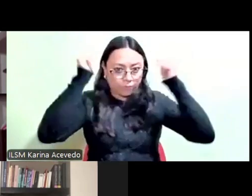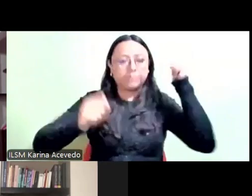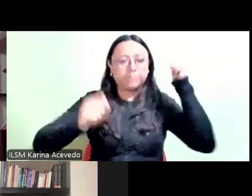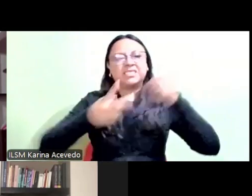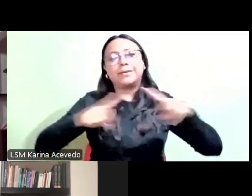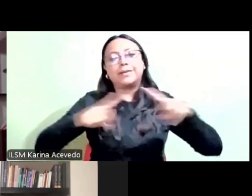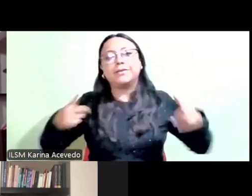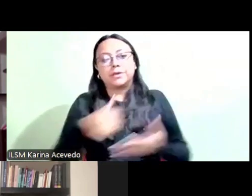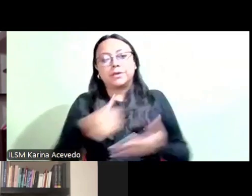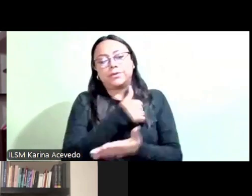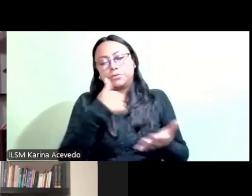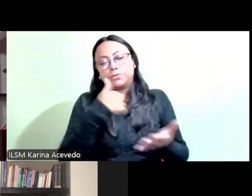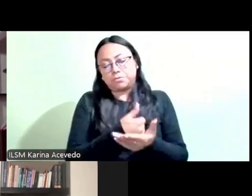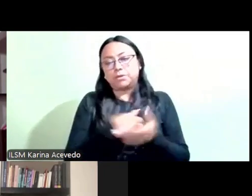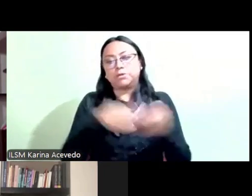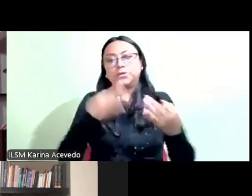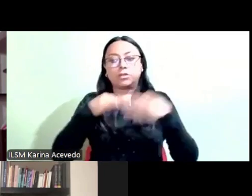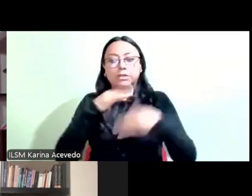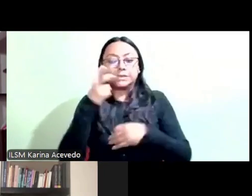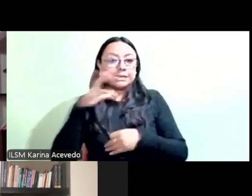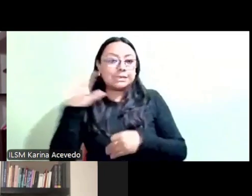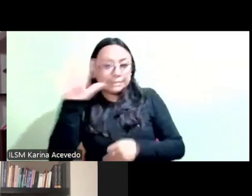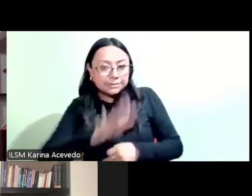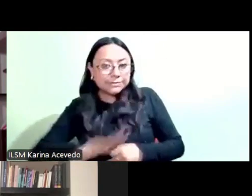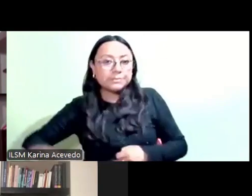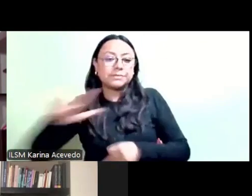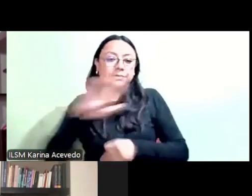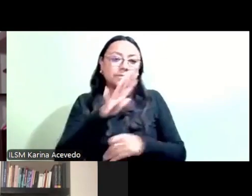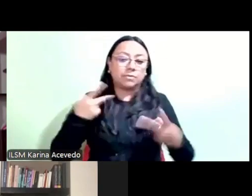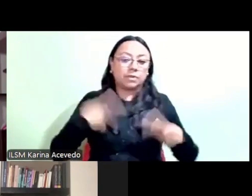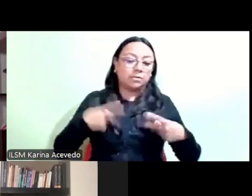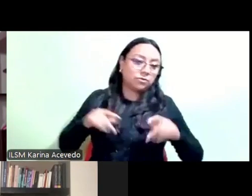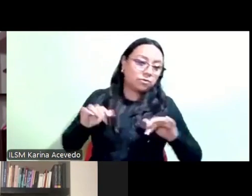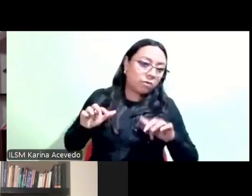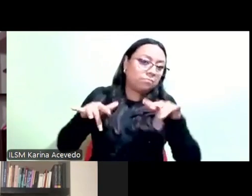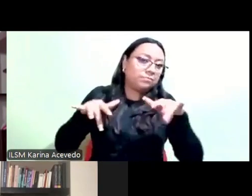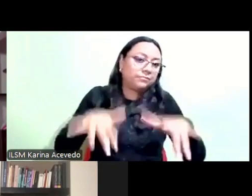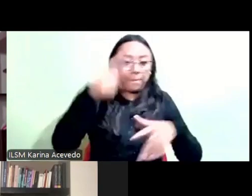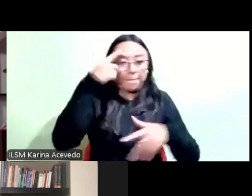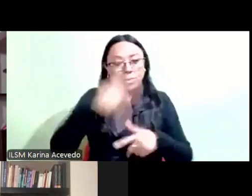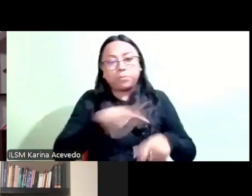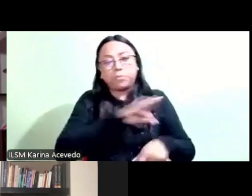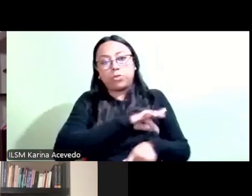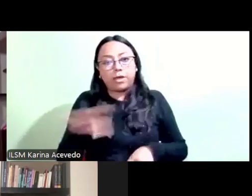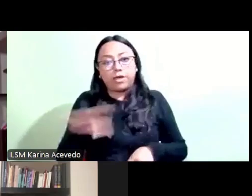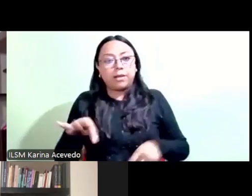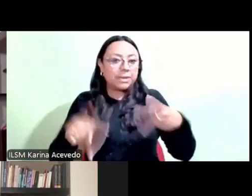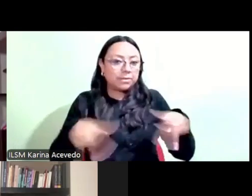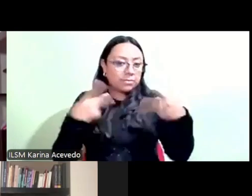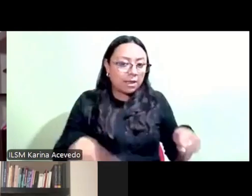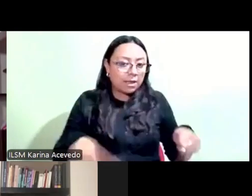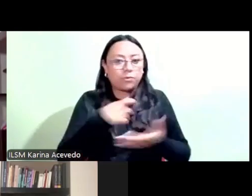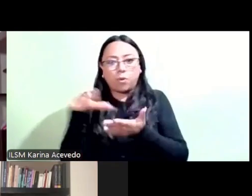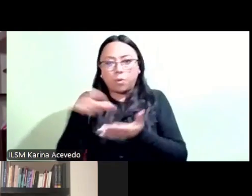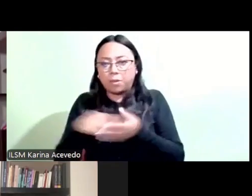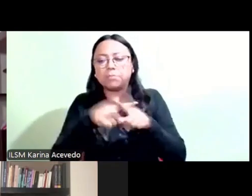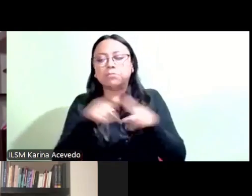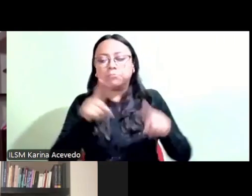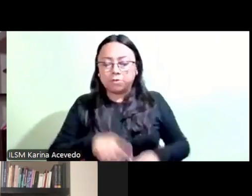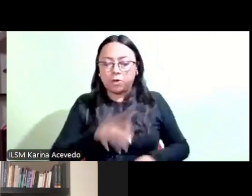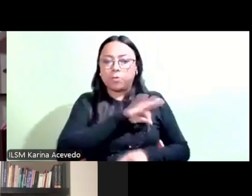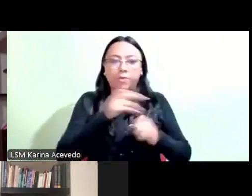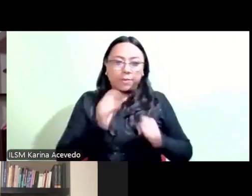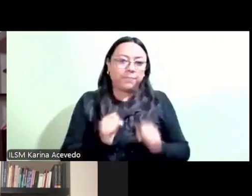la consolidación de las principales áreas concentradoras de actividad comercial y de servicio de la demarcación, siendo este uno de los principales